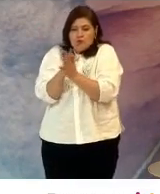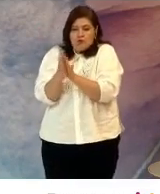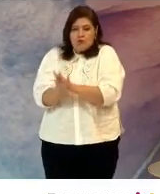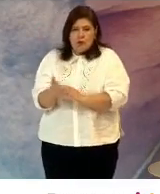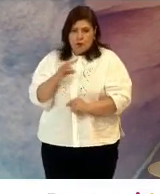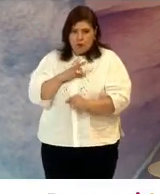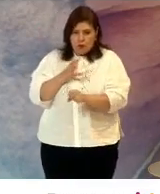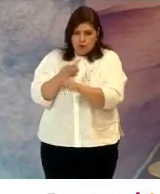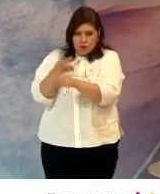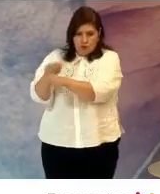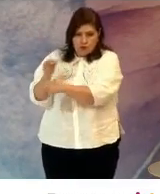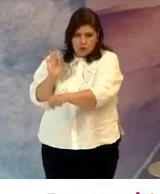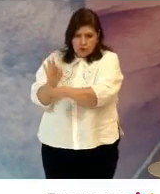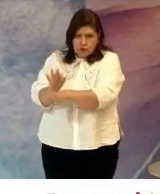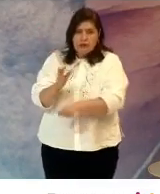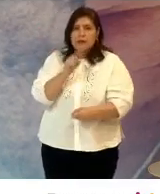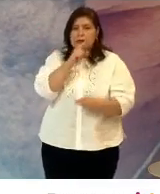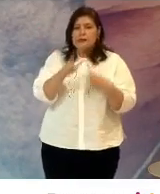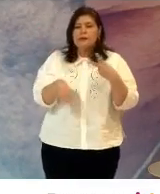para